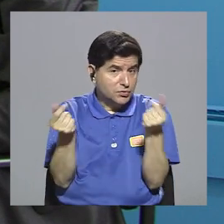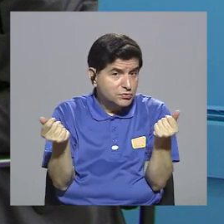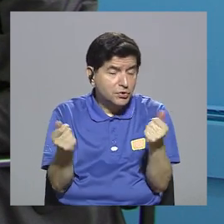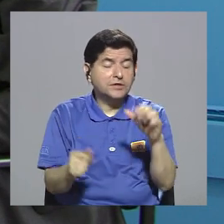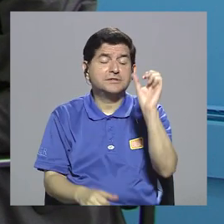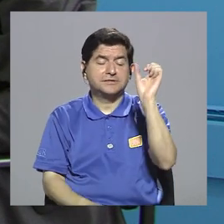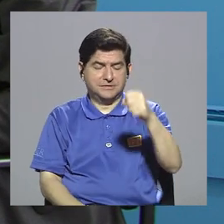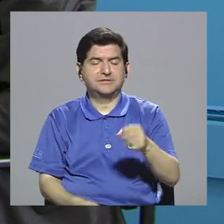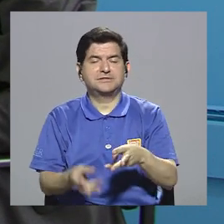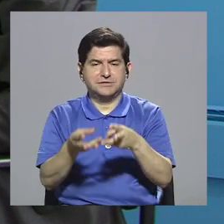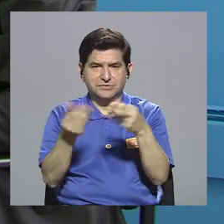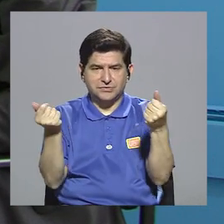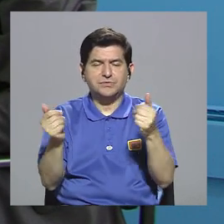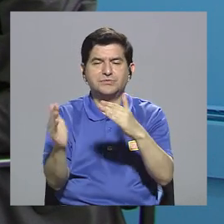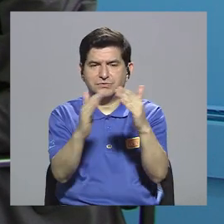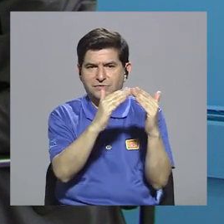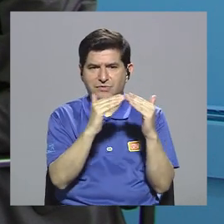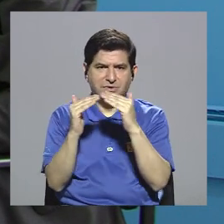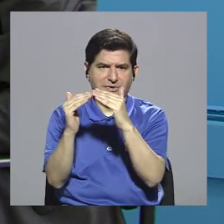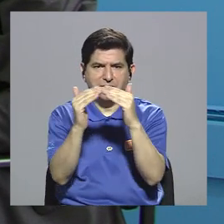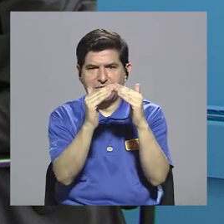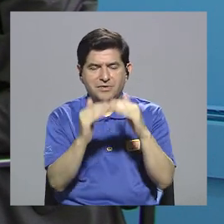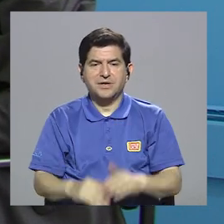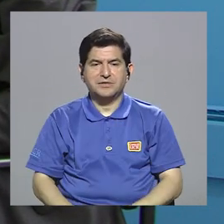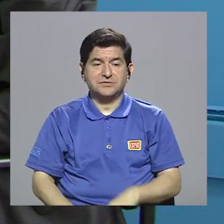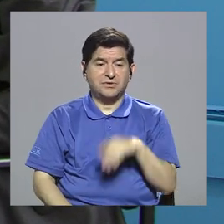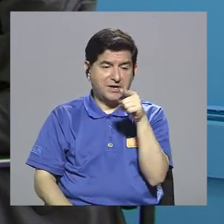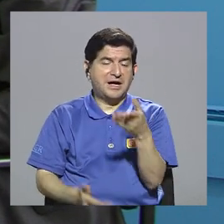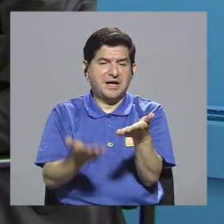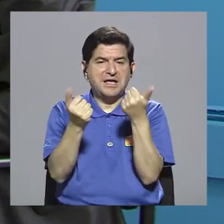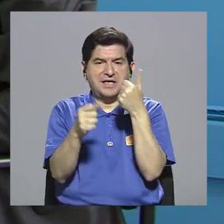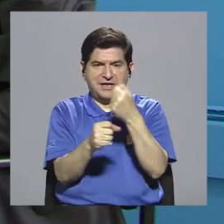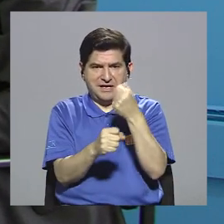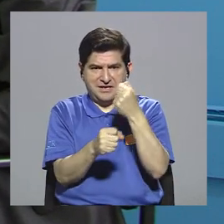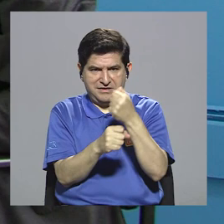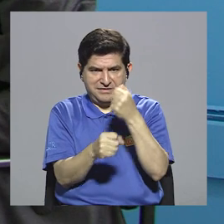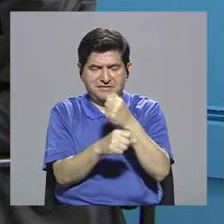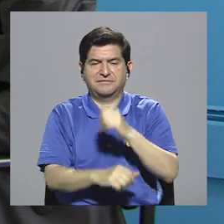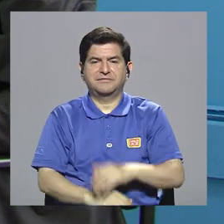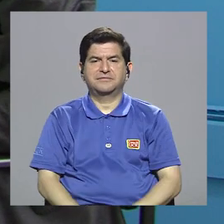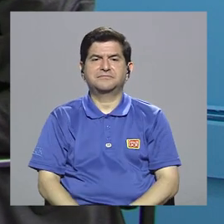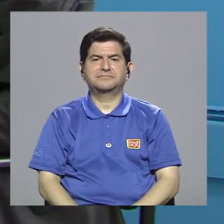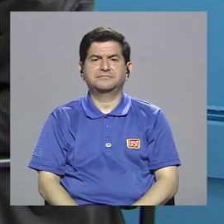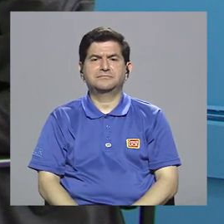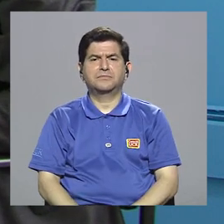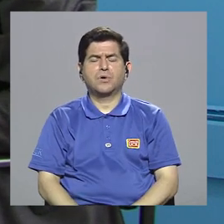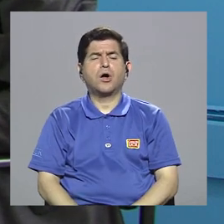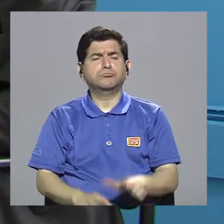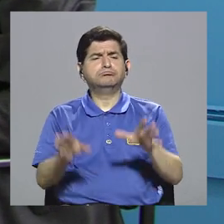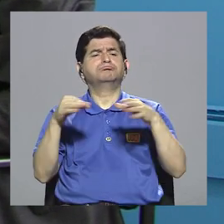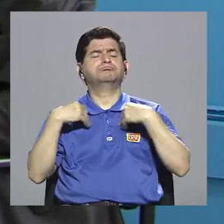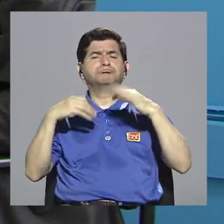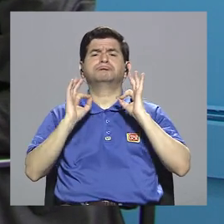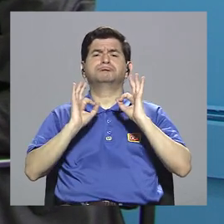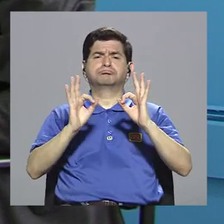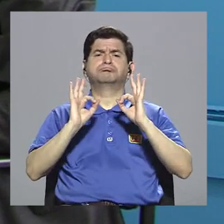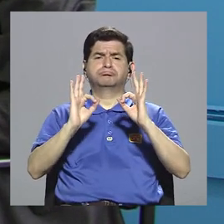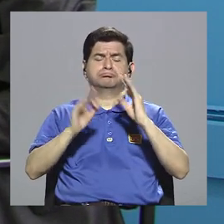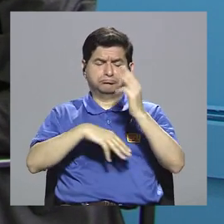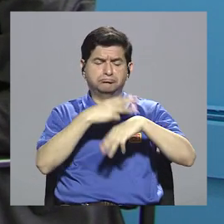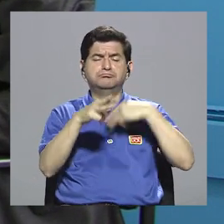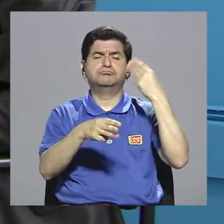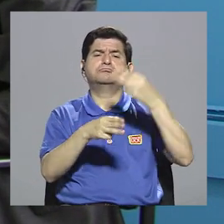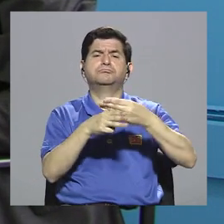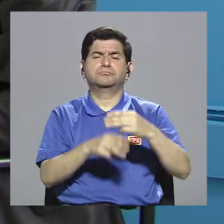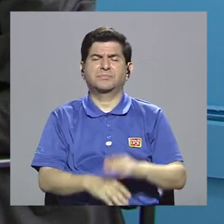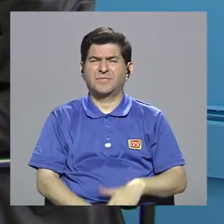de soluciones para las poblaciones en las ciudades que quieren trabajar de esta forma tenía una gran recepción a